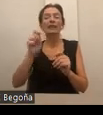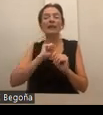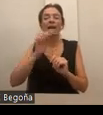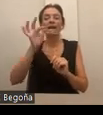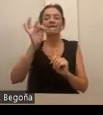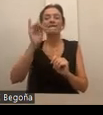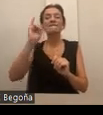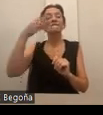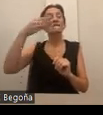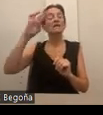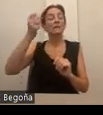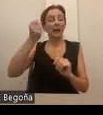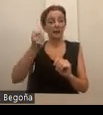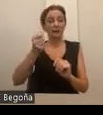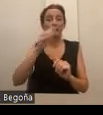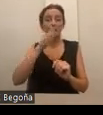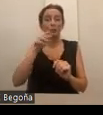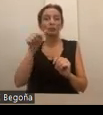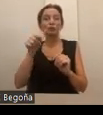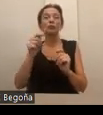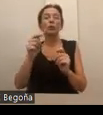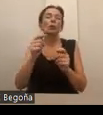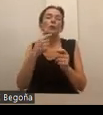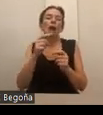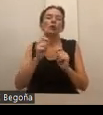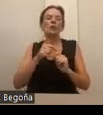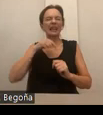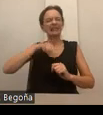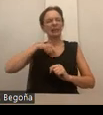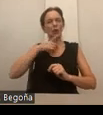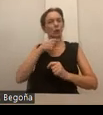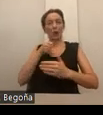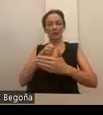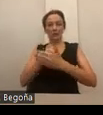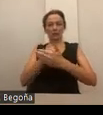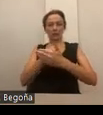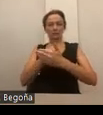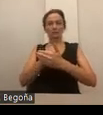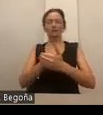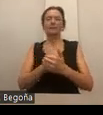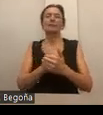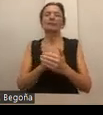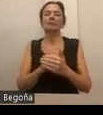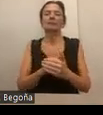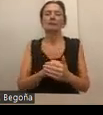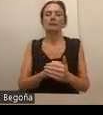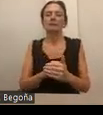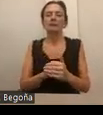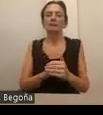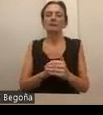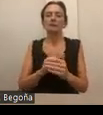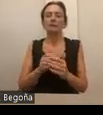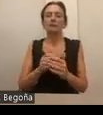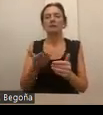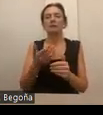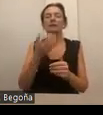tanto también puede ayudar a disminuir la glucemia. No es quizás el mecanismo más potente en ese sentido, es decir, si